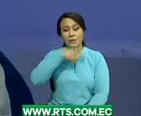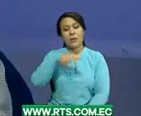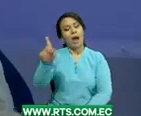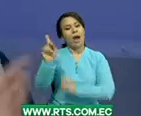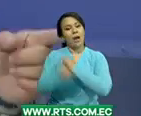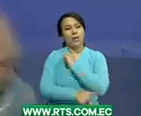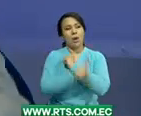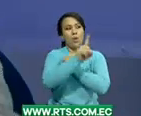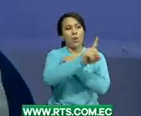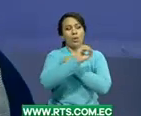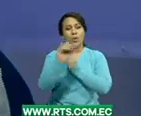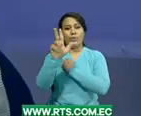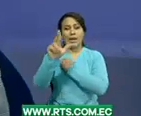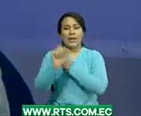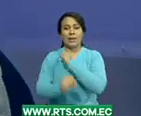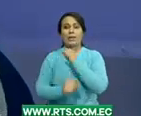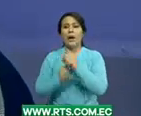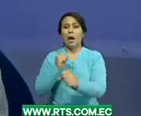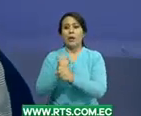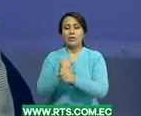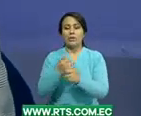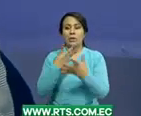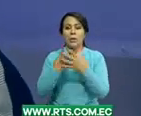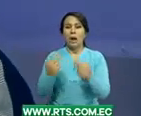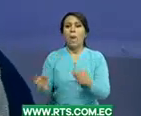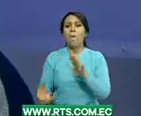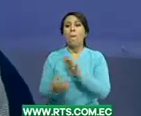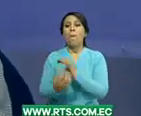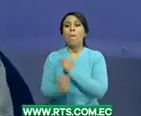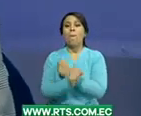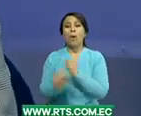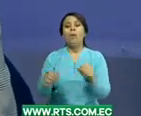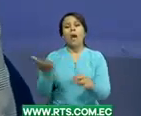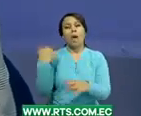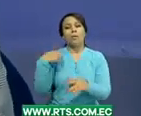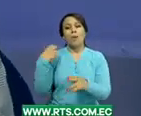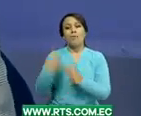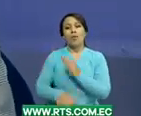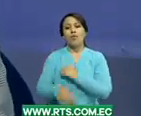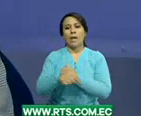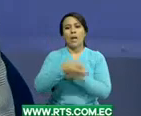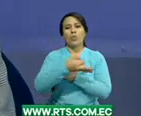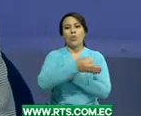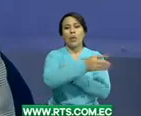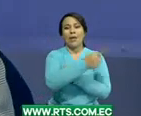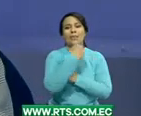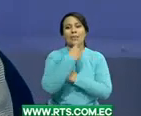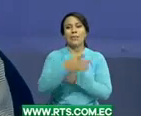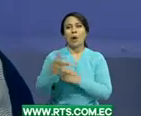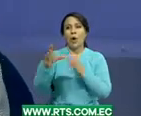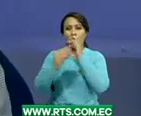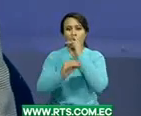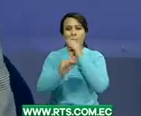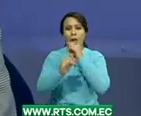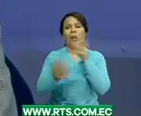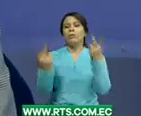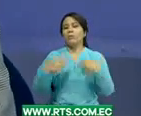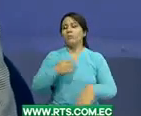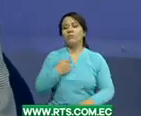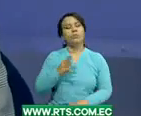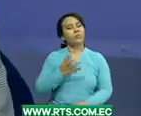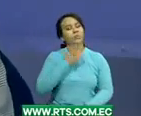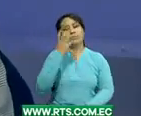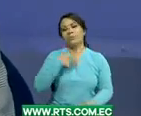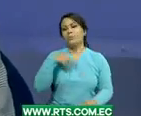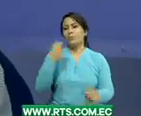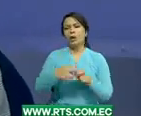de... sobre todo cuando hay amenazas de bomba, ya hubo un caso que lo sancionaron, entiendo, aquí cerca en Durán y en Otavalo, pero vamos a ser estrictos con ese tema.